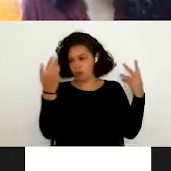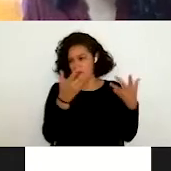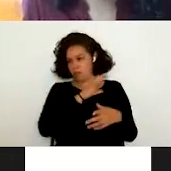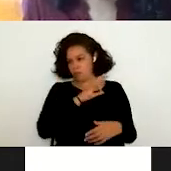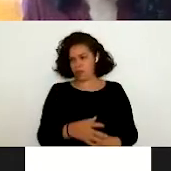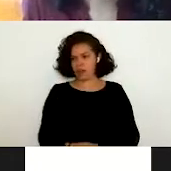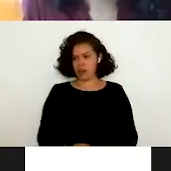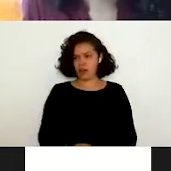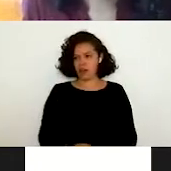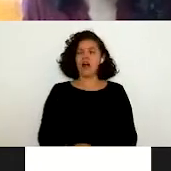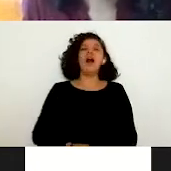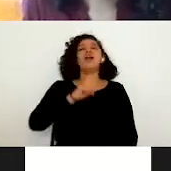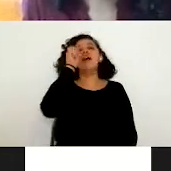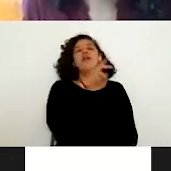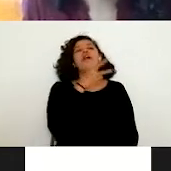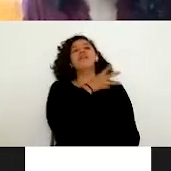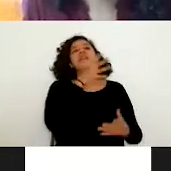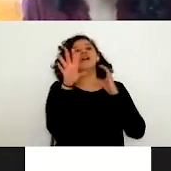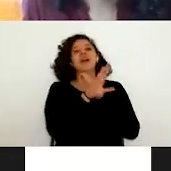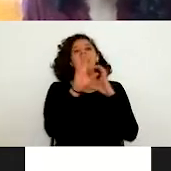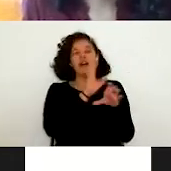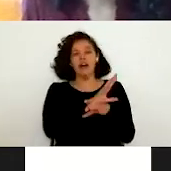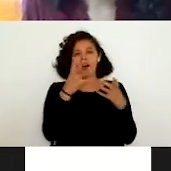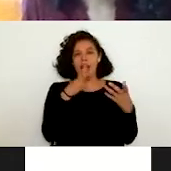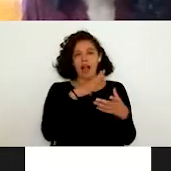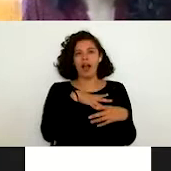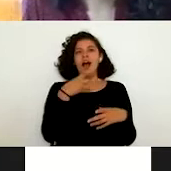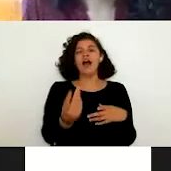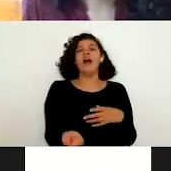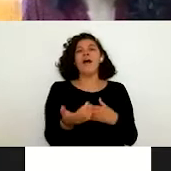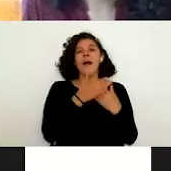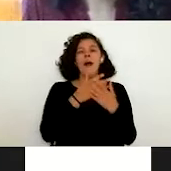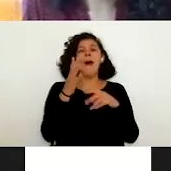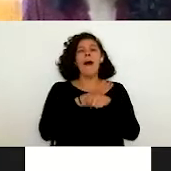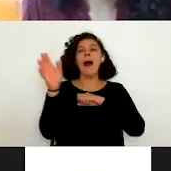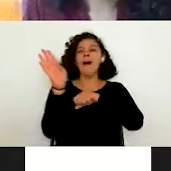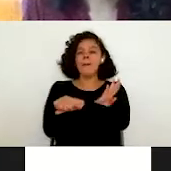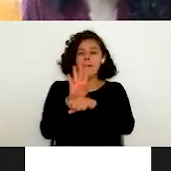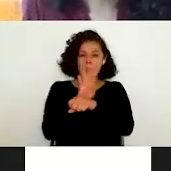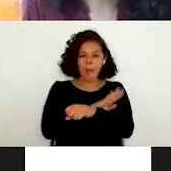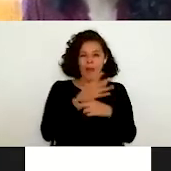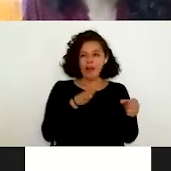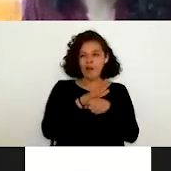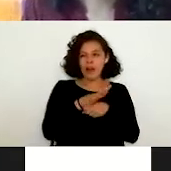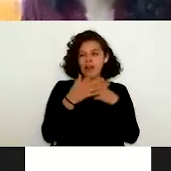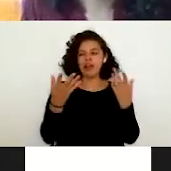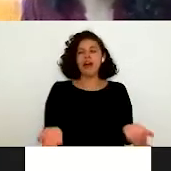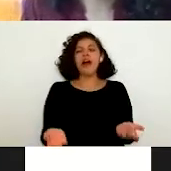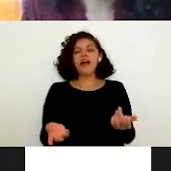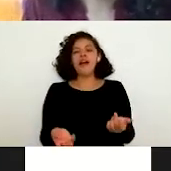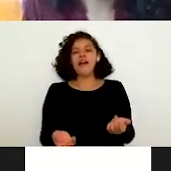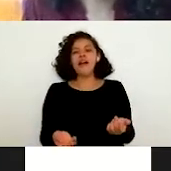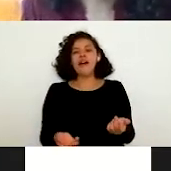tenemos también los tres elementos, la acción es beneficiar, el logro o el beneficio es jóvenes que se encuentran